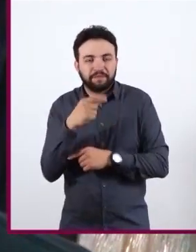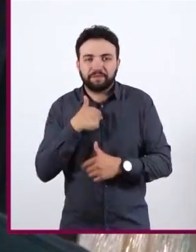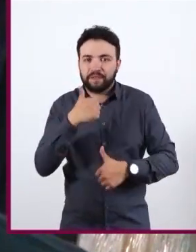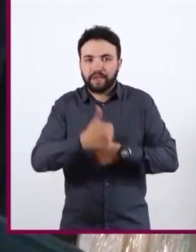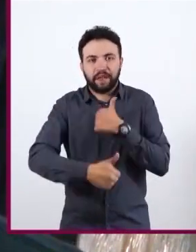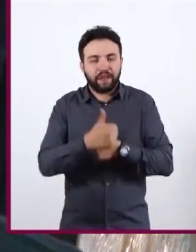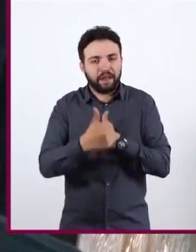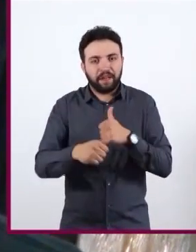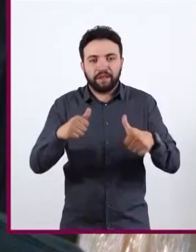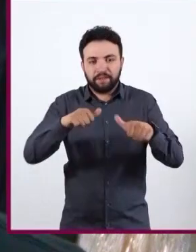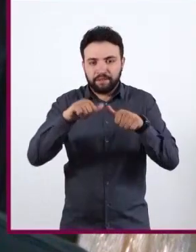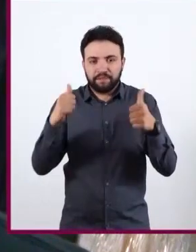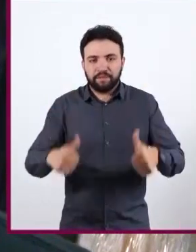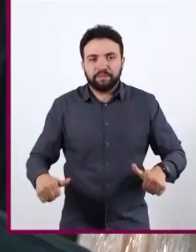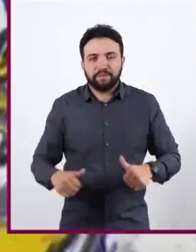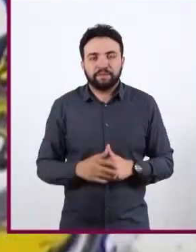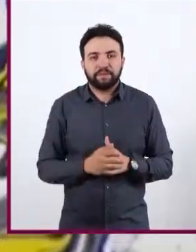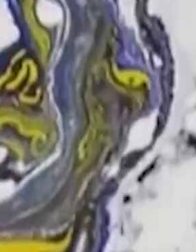artista.